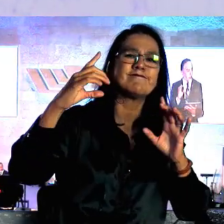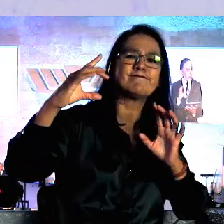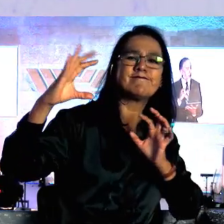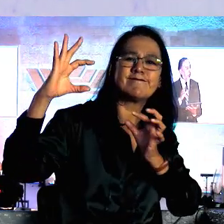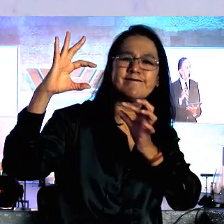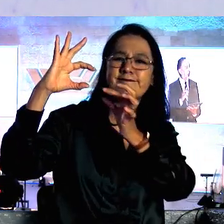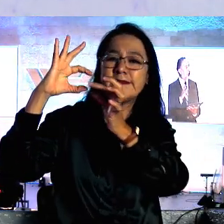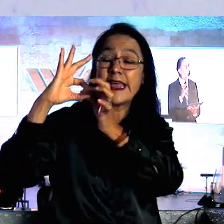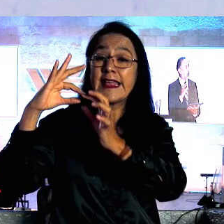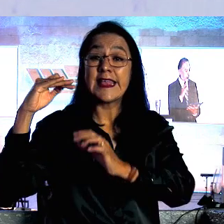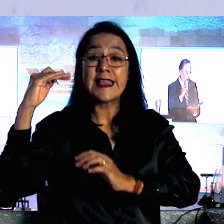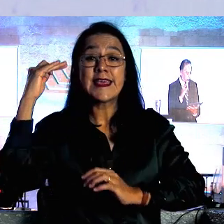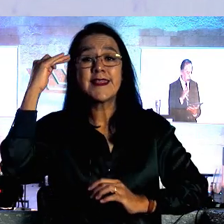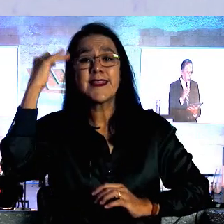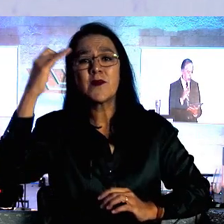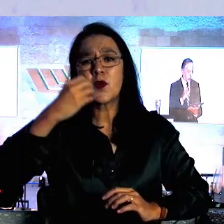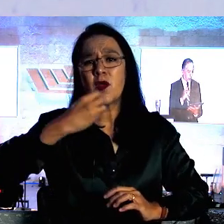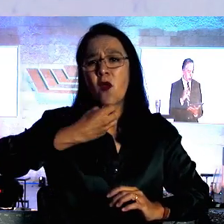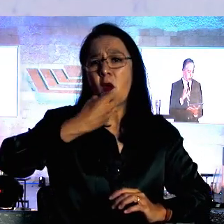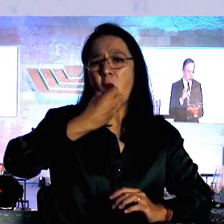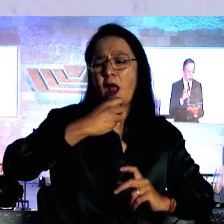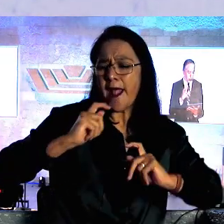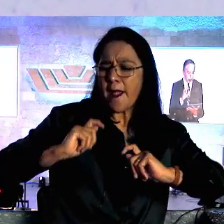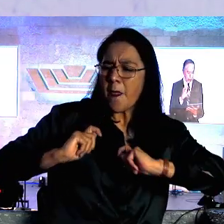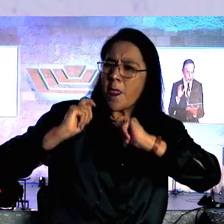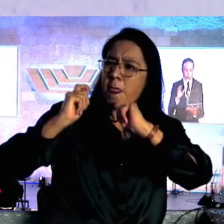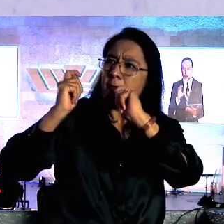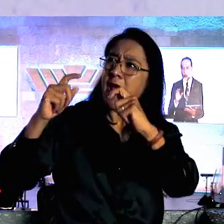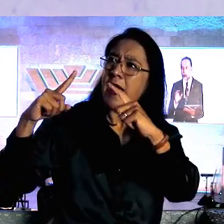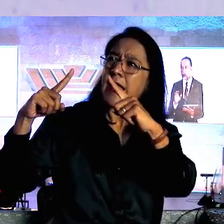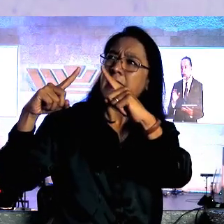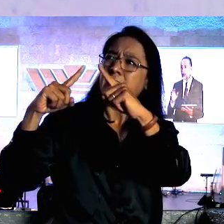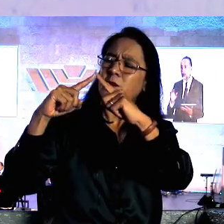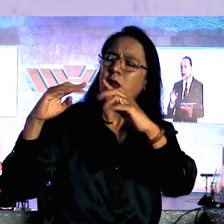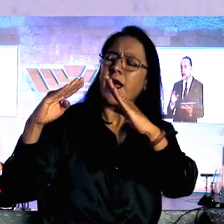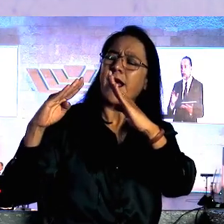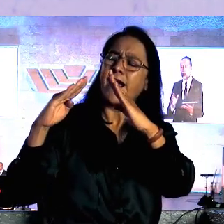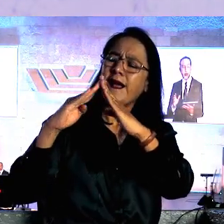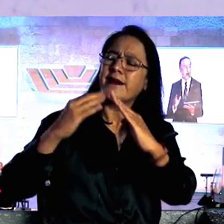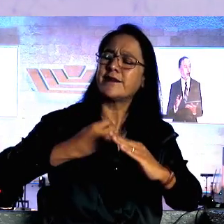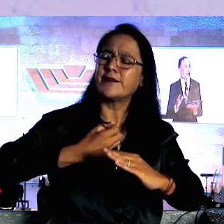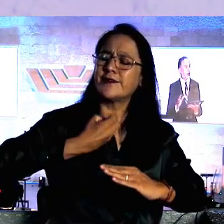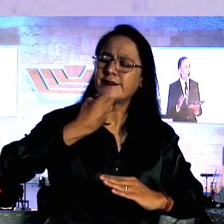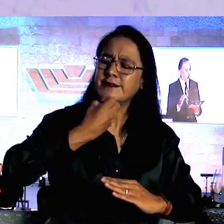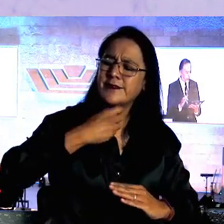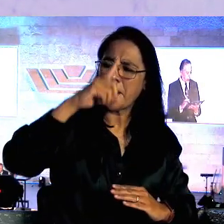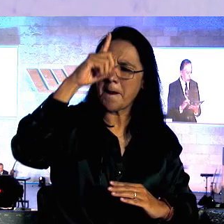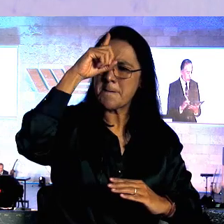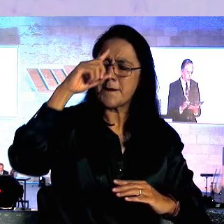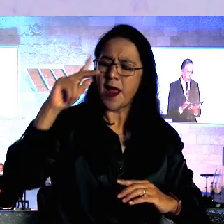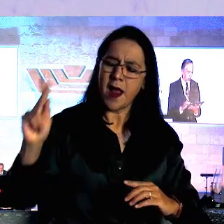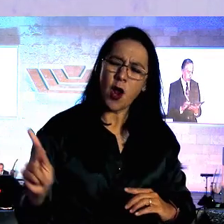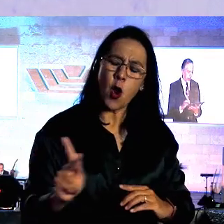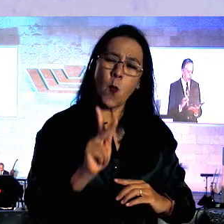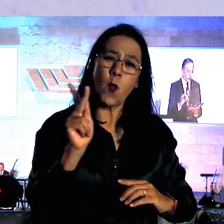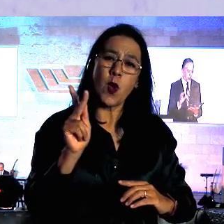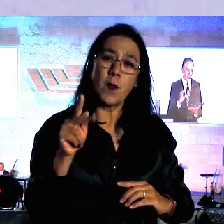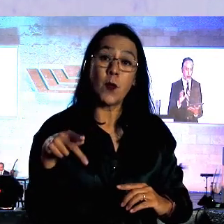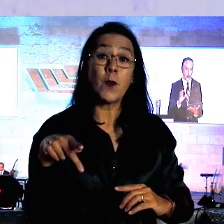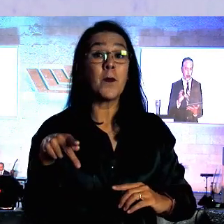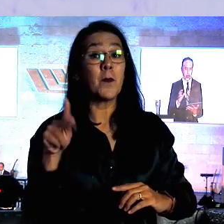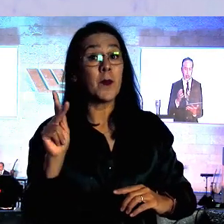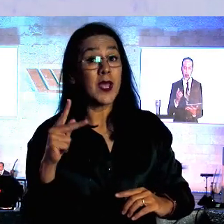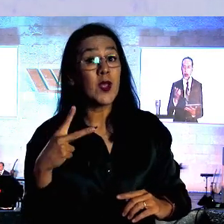momento en el que él ora, consagra el templo como una casa de oración para el pueblo. Pero más allá de eso,